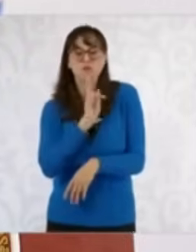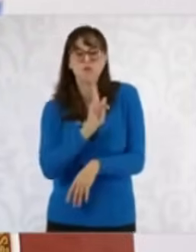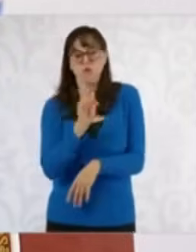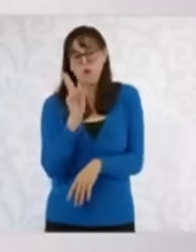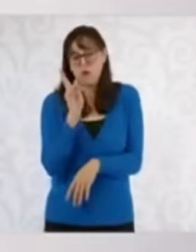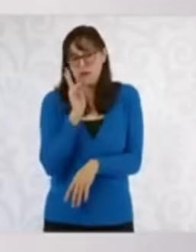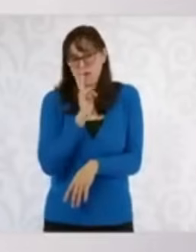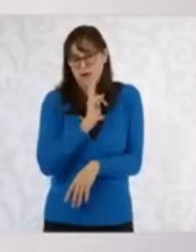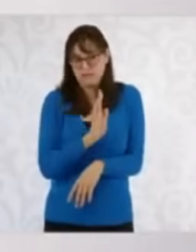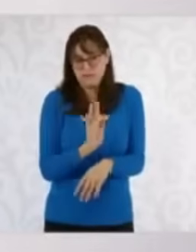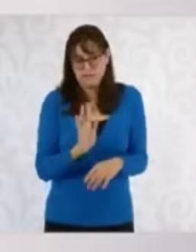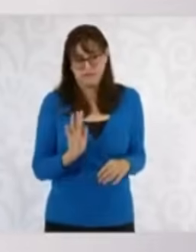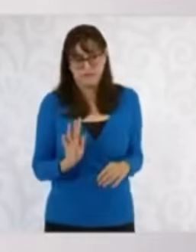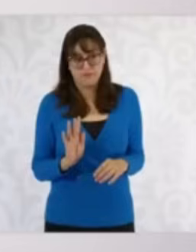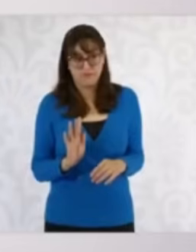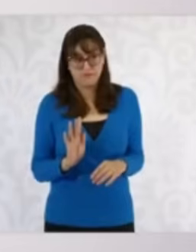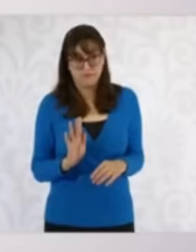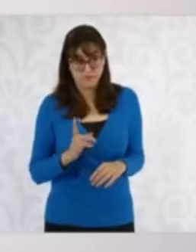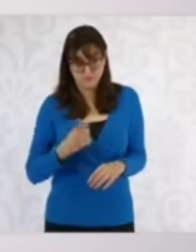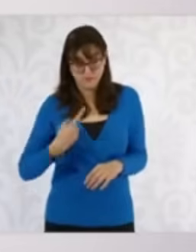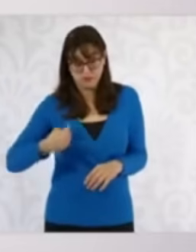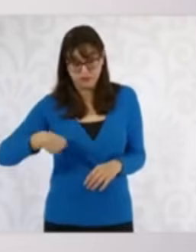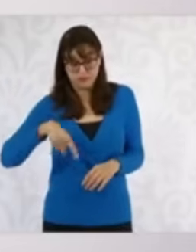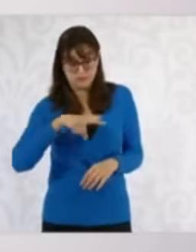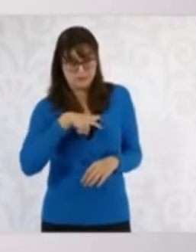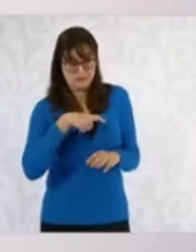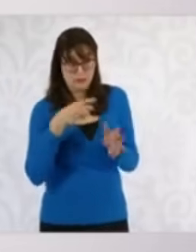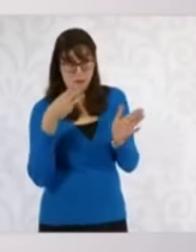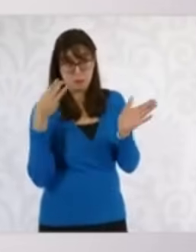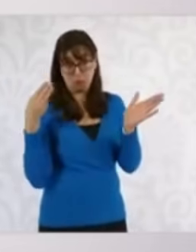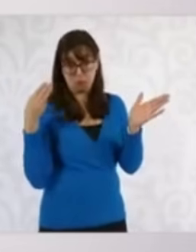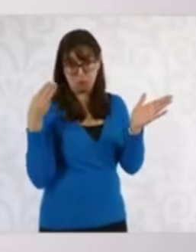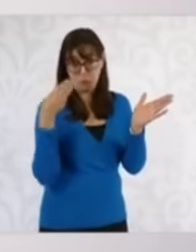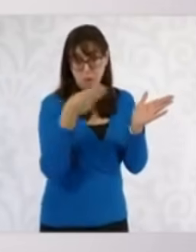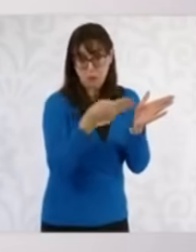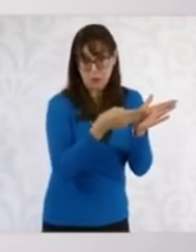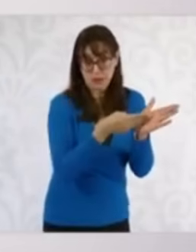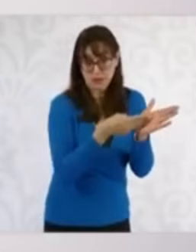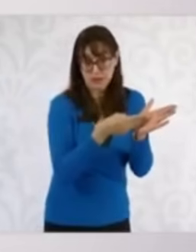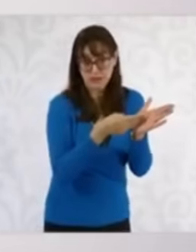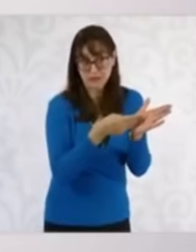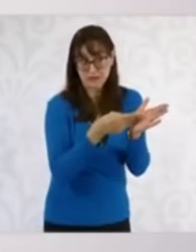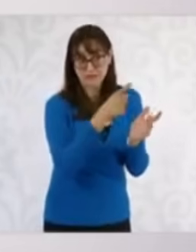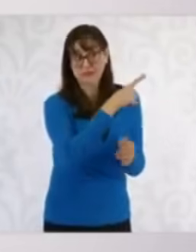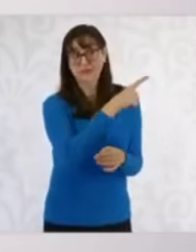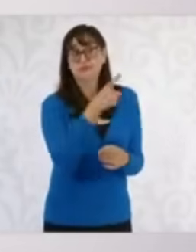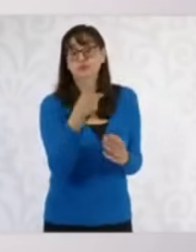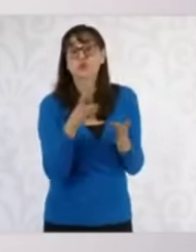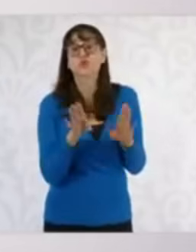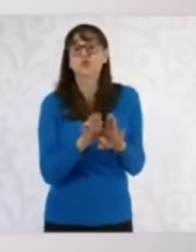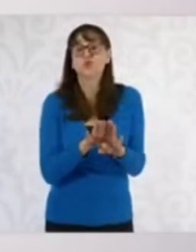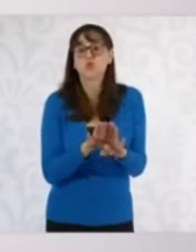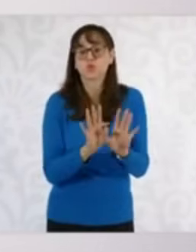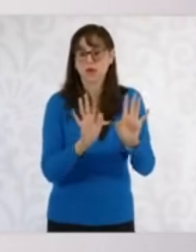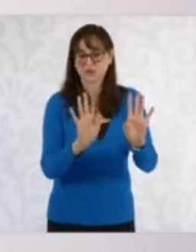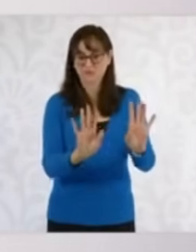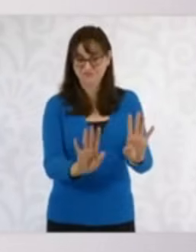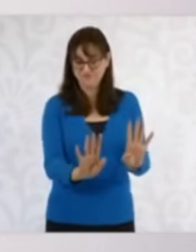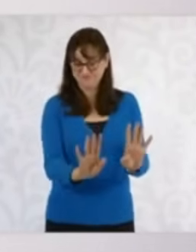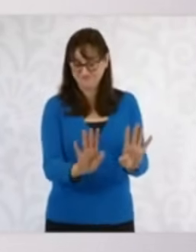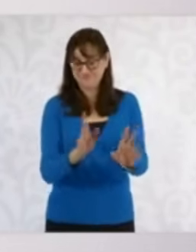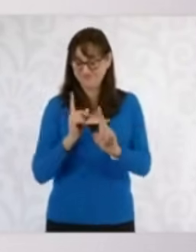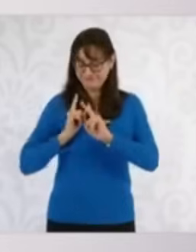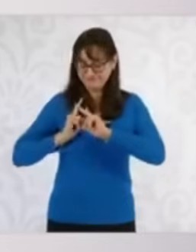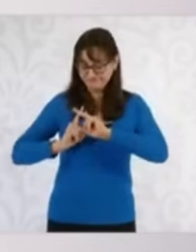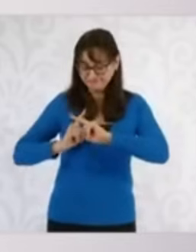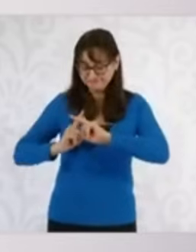Ese trabajo lo tenemos muy avanzado lo coordina el secretario de Economía